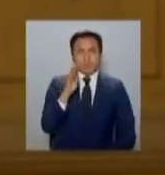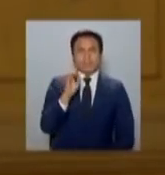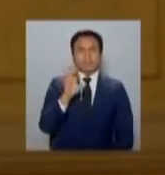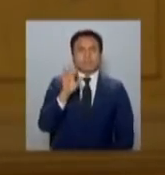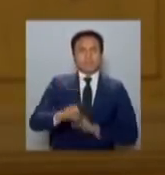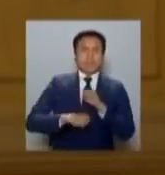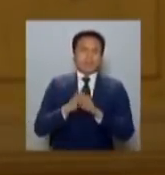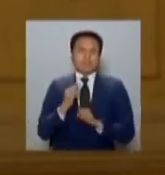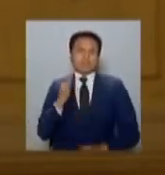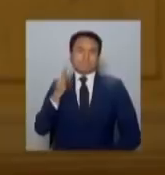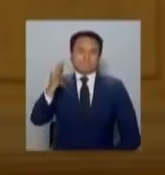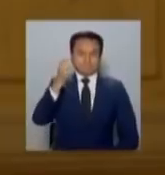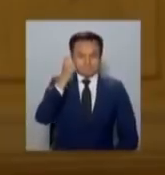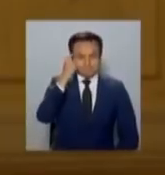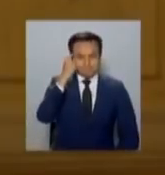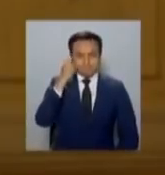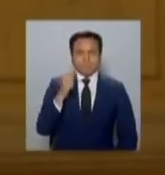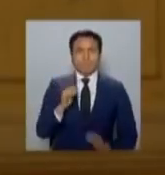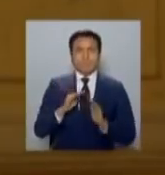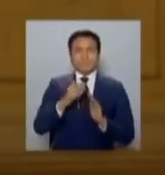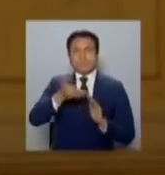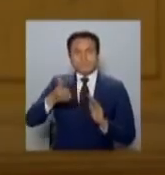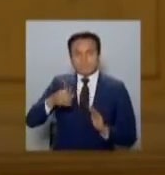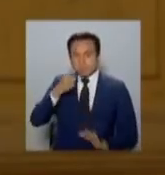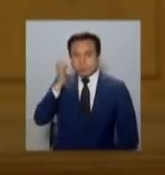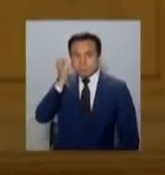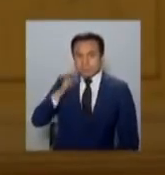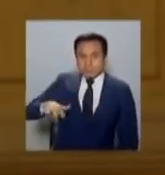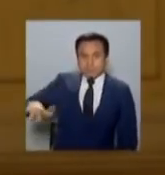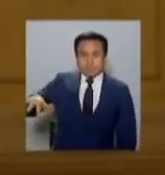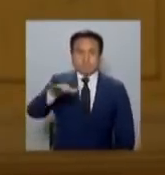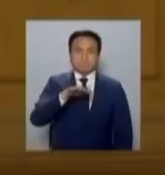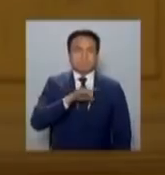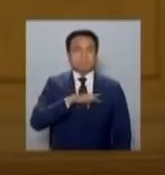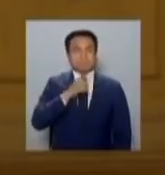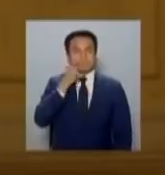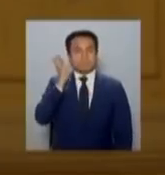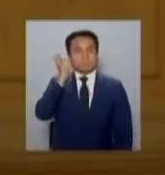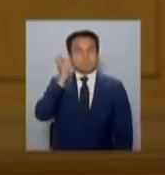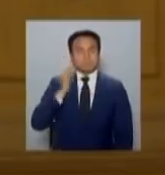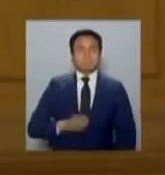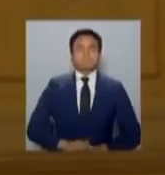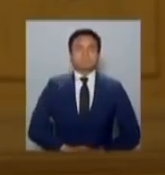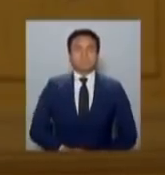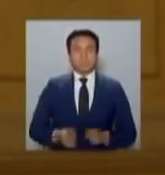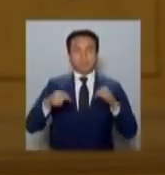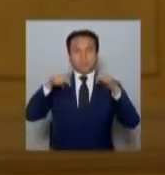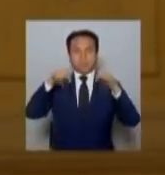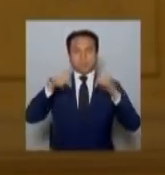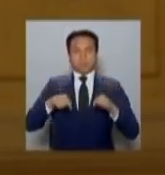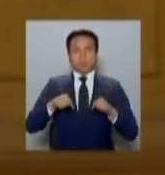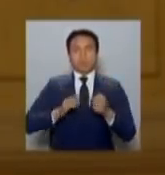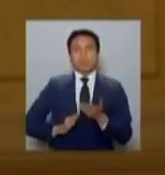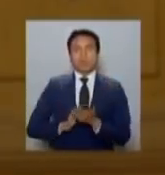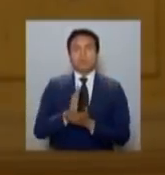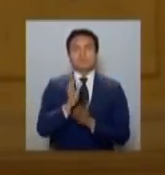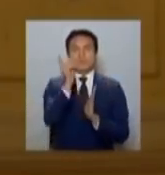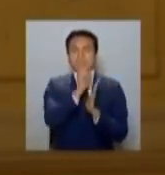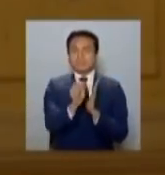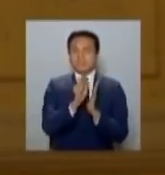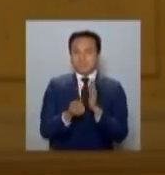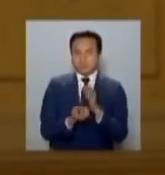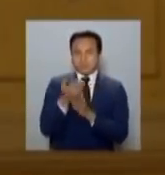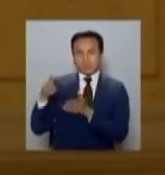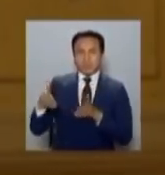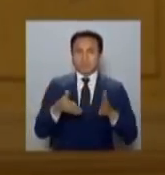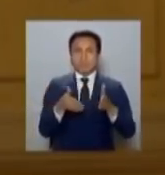los partidos de apruebo de dignidad con el futuro gobierno. Hasta el cierre de esta edición, los presidentes del bloque socialdemócrata no estaban contemplados para ese encuentro. Estamos